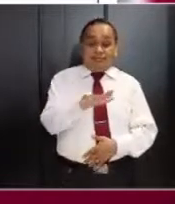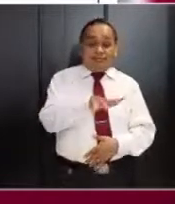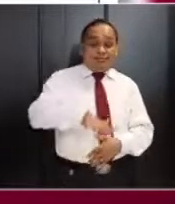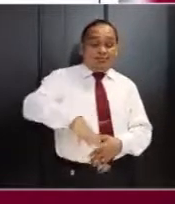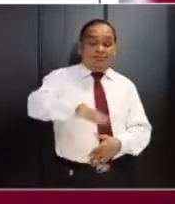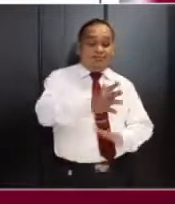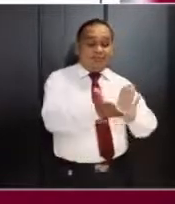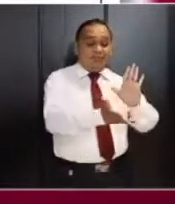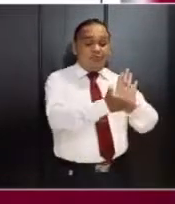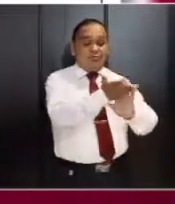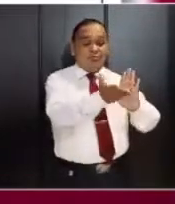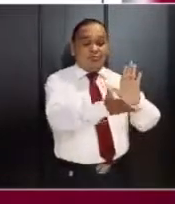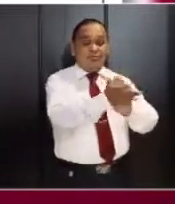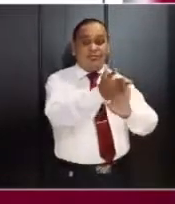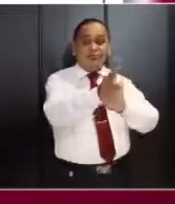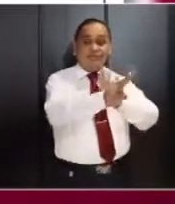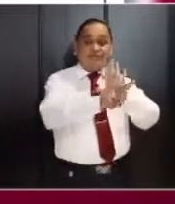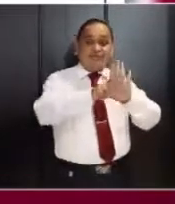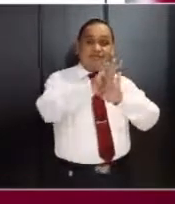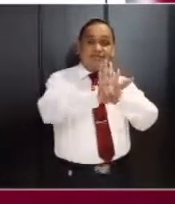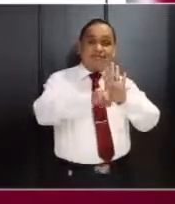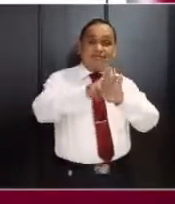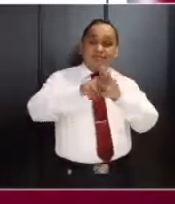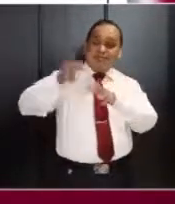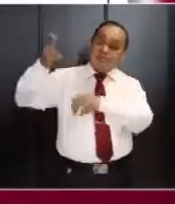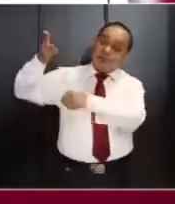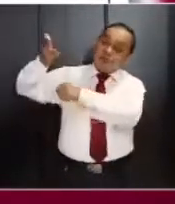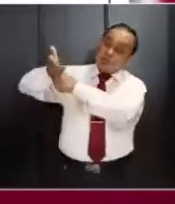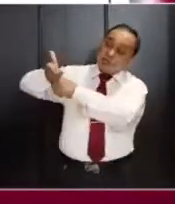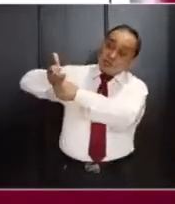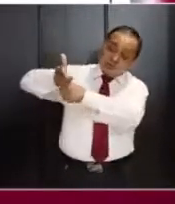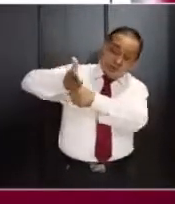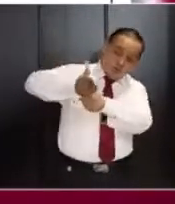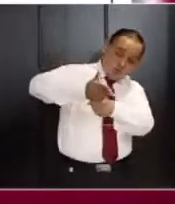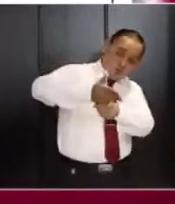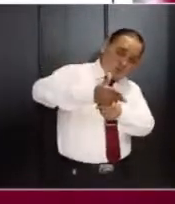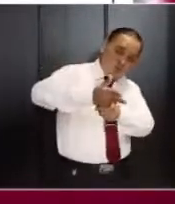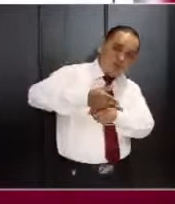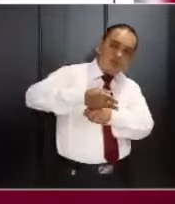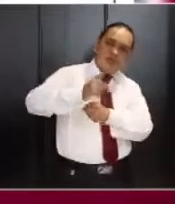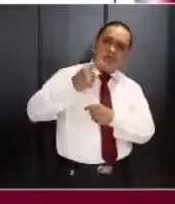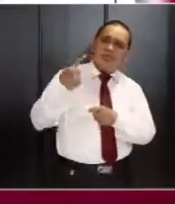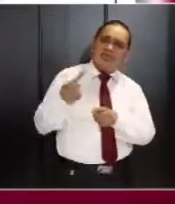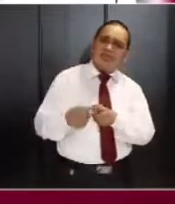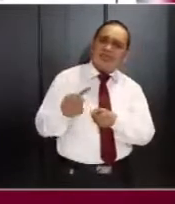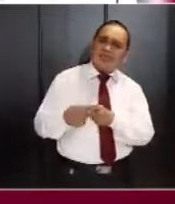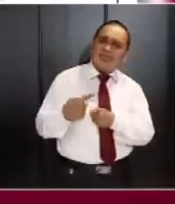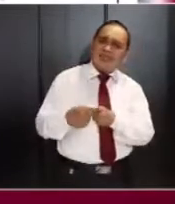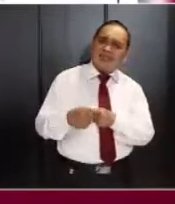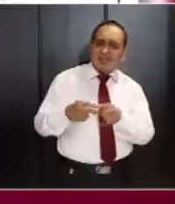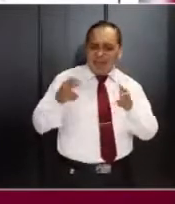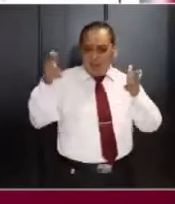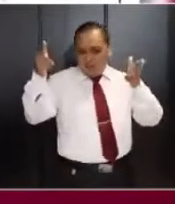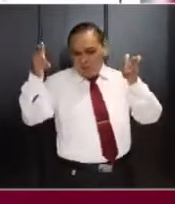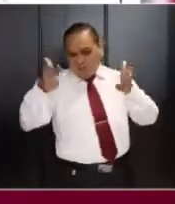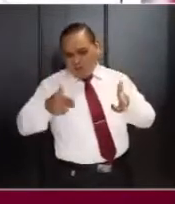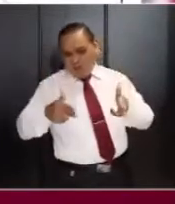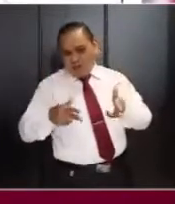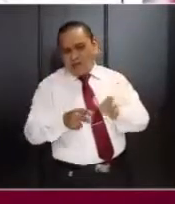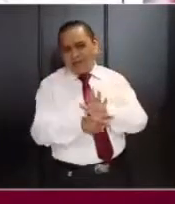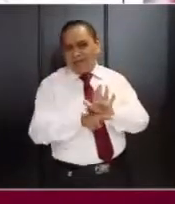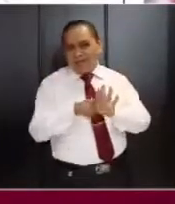con videovigilancia y entonces, si en verdad quisiera saber quién vandalizaron, pues ya hubiese demandado para que la